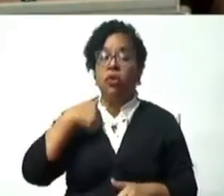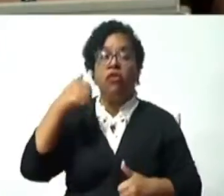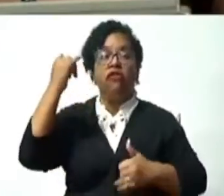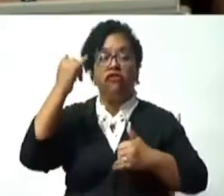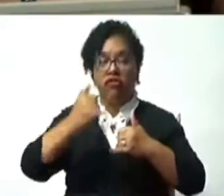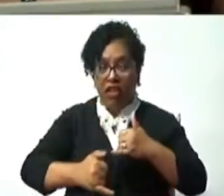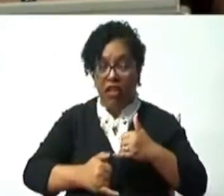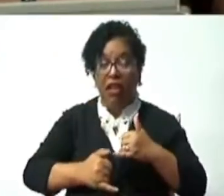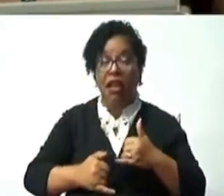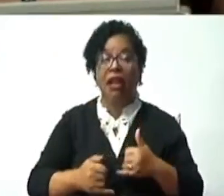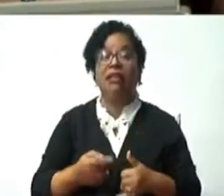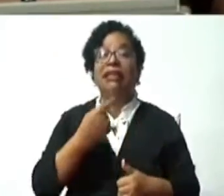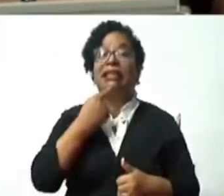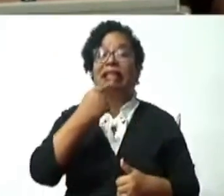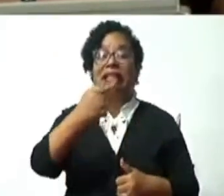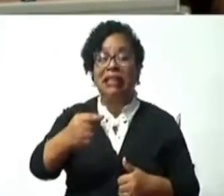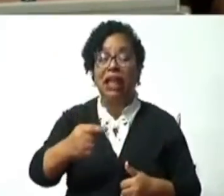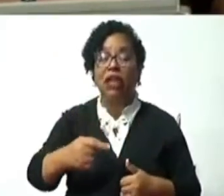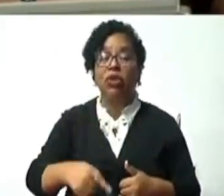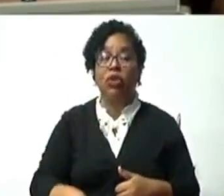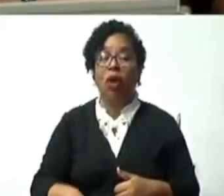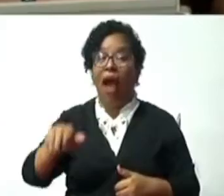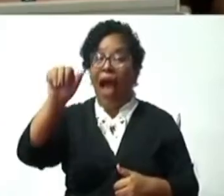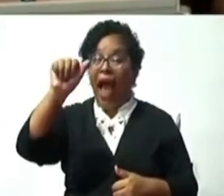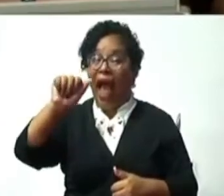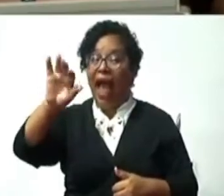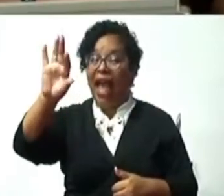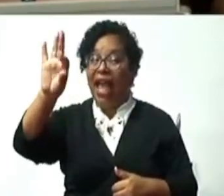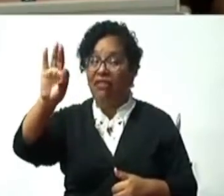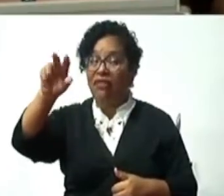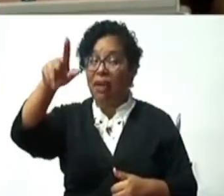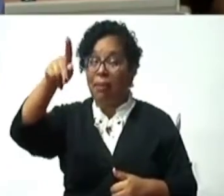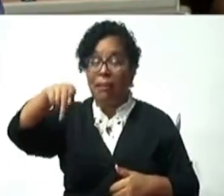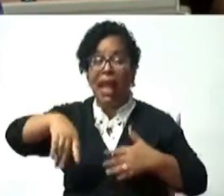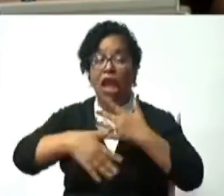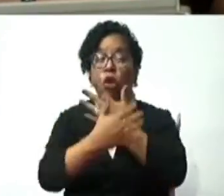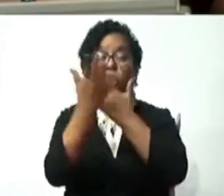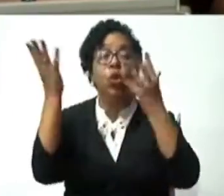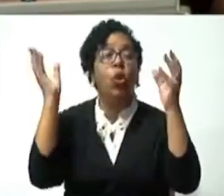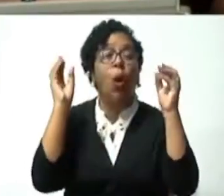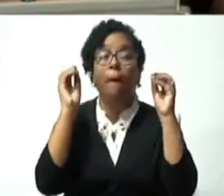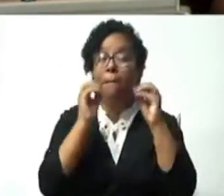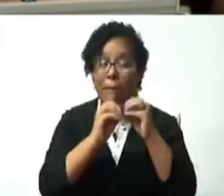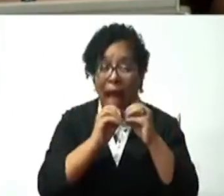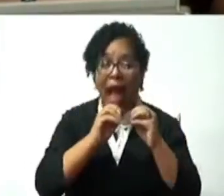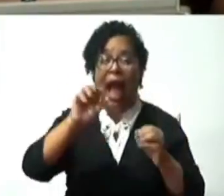AFP, Pedro Julio. Concluyo diciendo, Pedro Martínez,